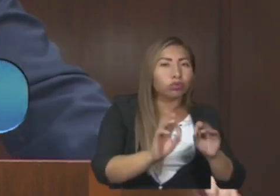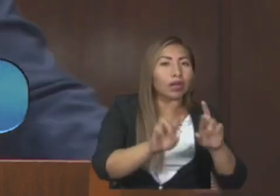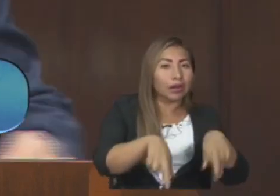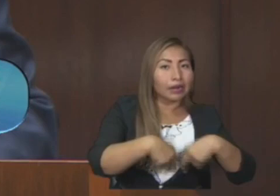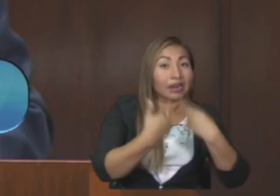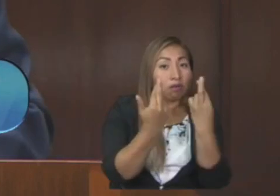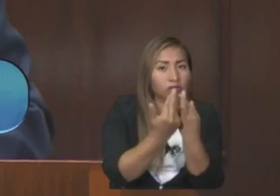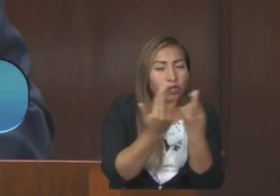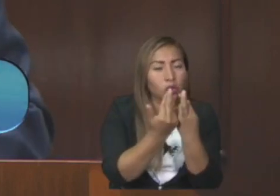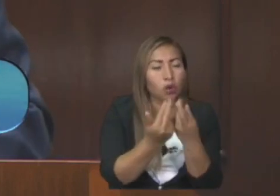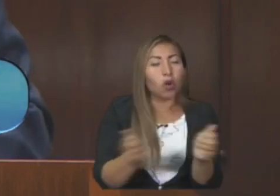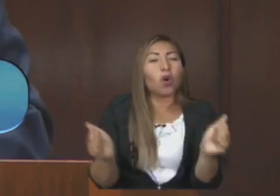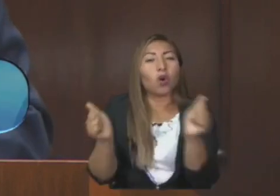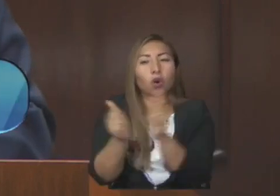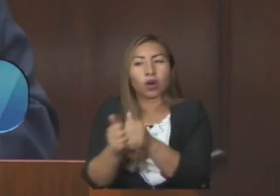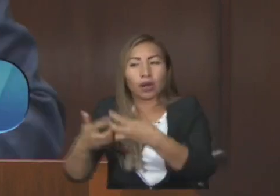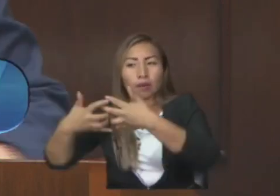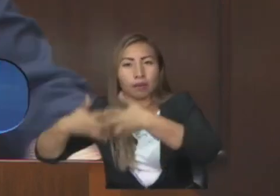Panamá.